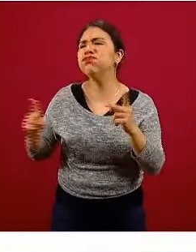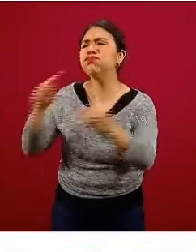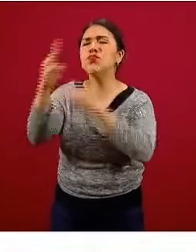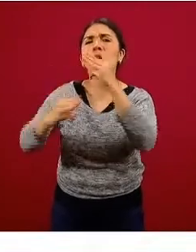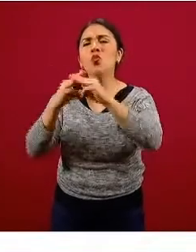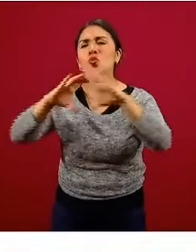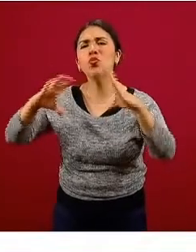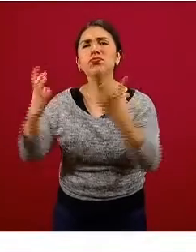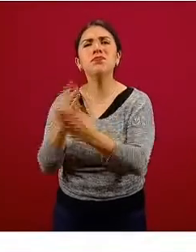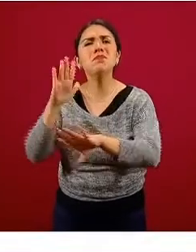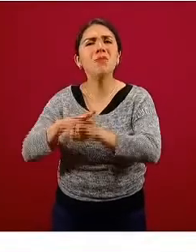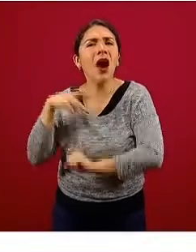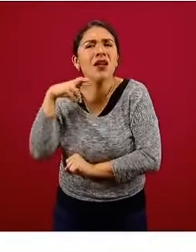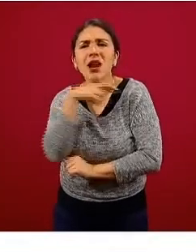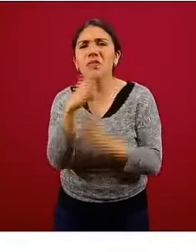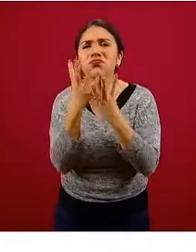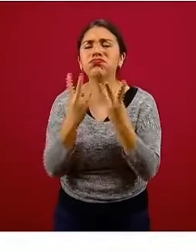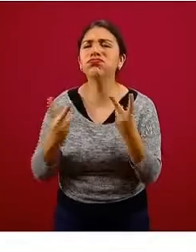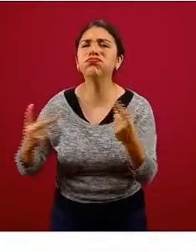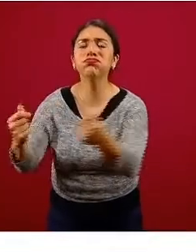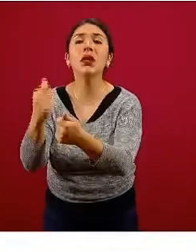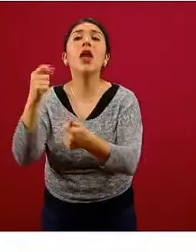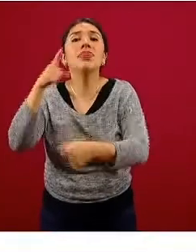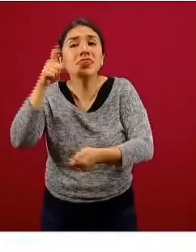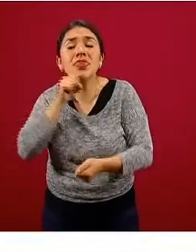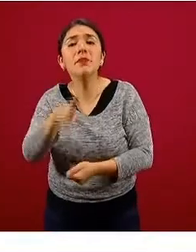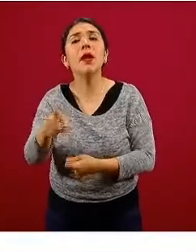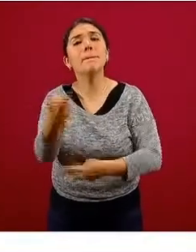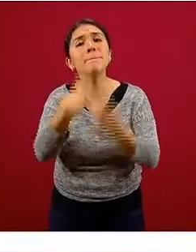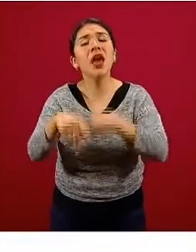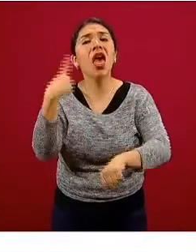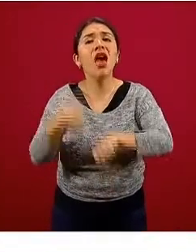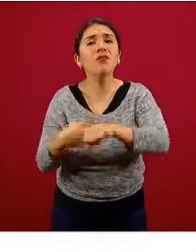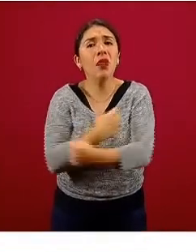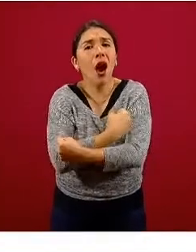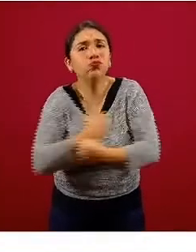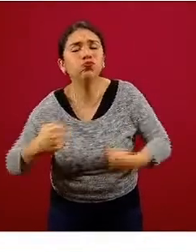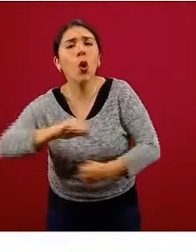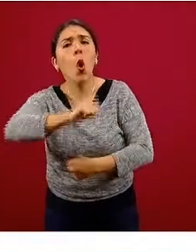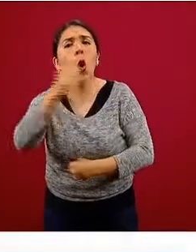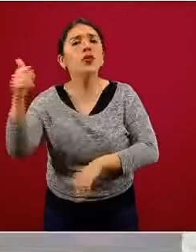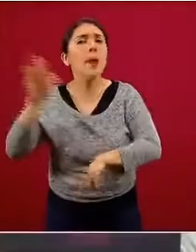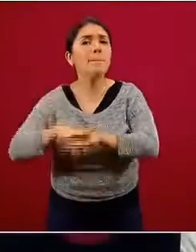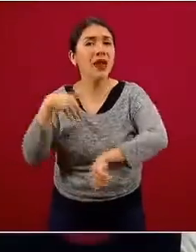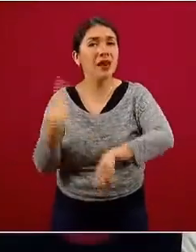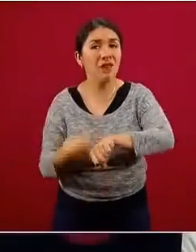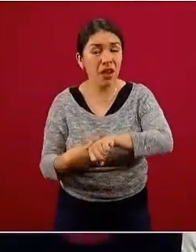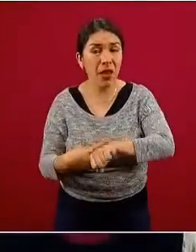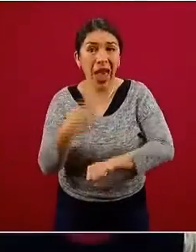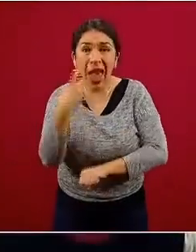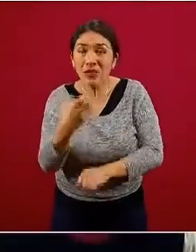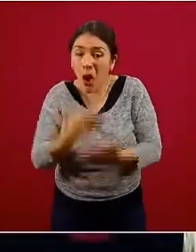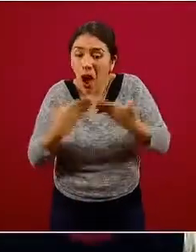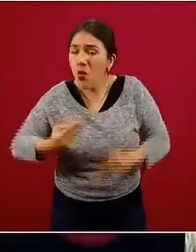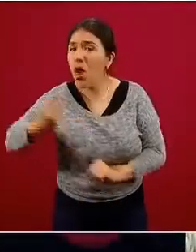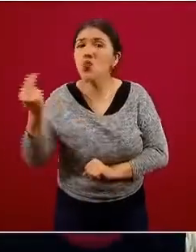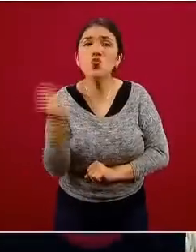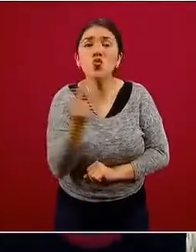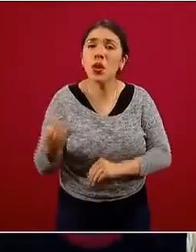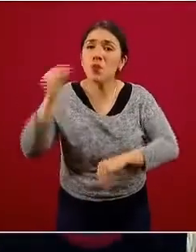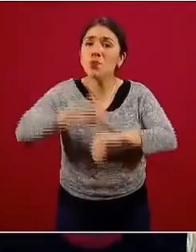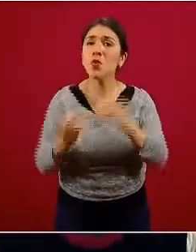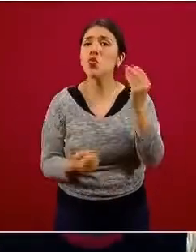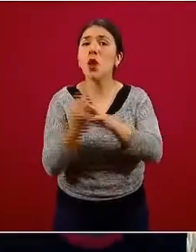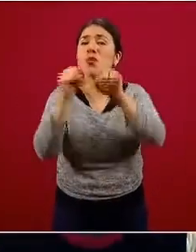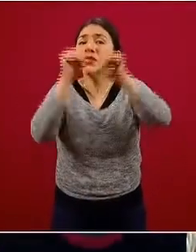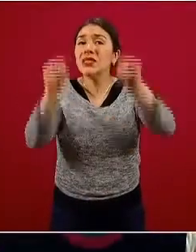planeta y también a la pandemia de obesidad y enfermedades crónicas. Por tanto, urge crear un